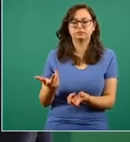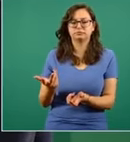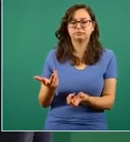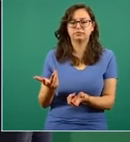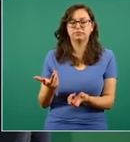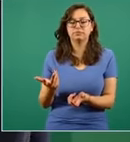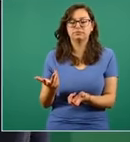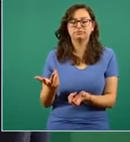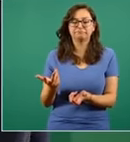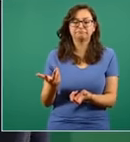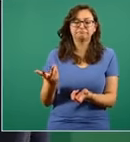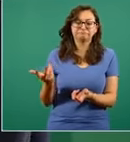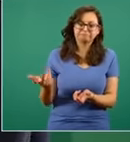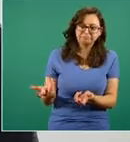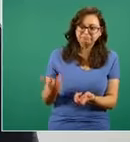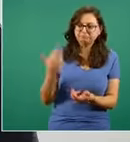una